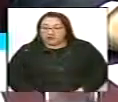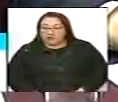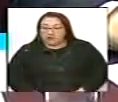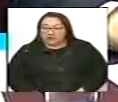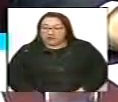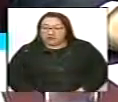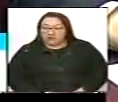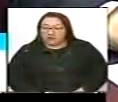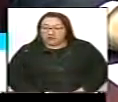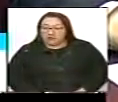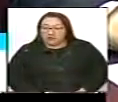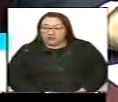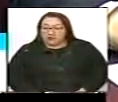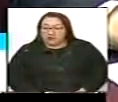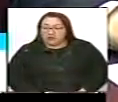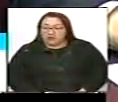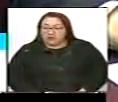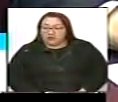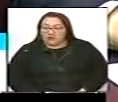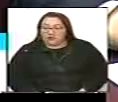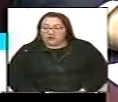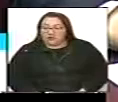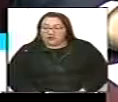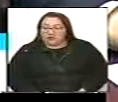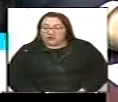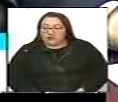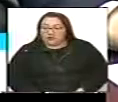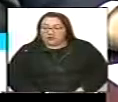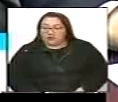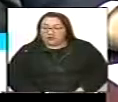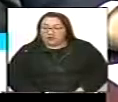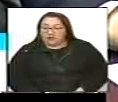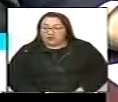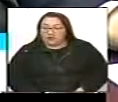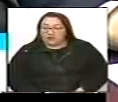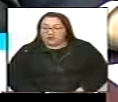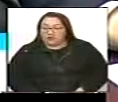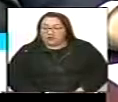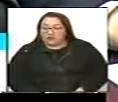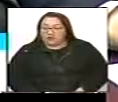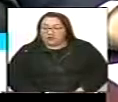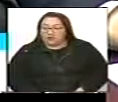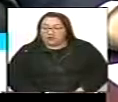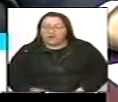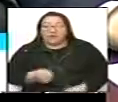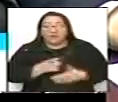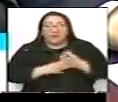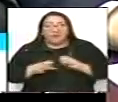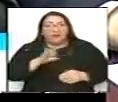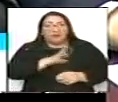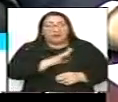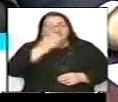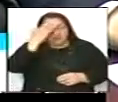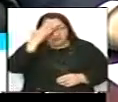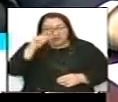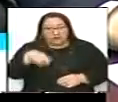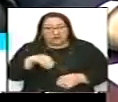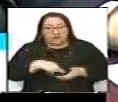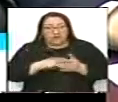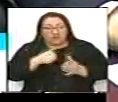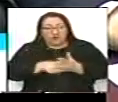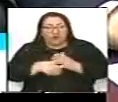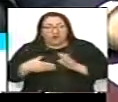corrupción, porque ahora sí digo, en el tema de intencional, ¿por qué lo hizo la Fiscal de la Nación sabiendo que esto se va a